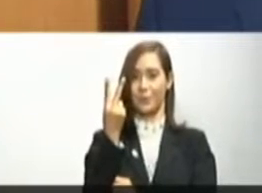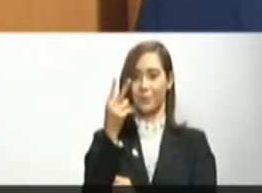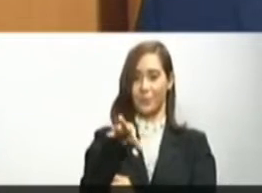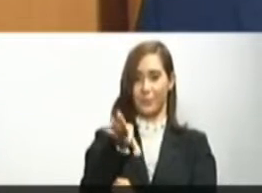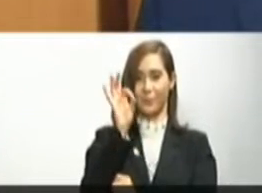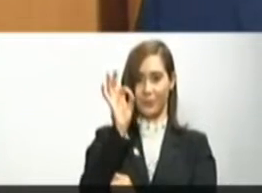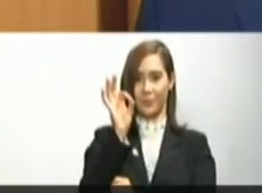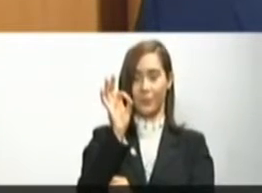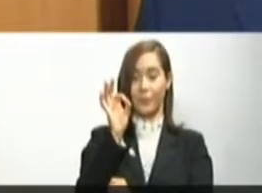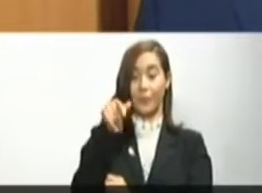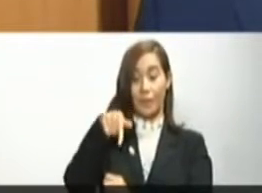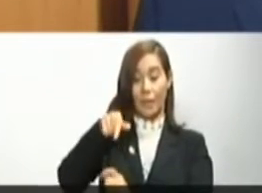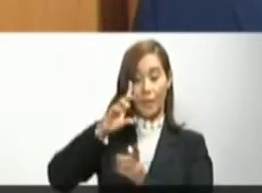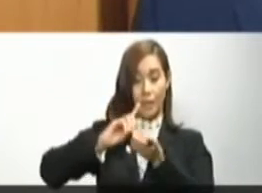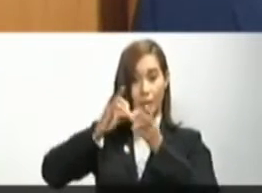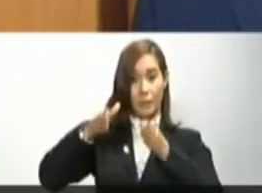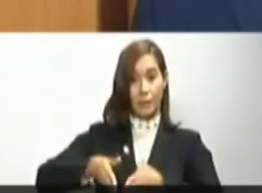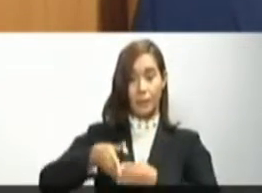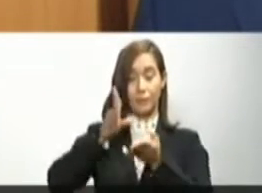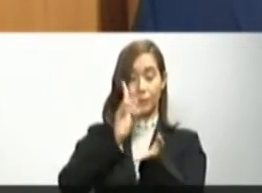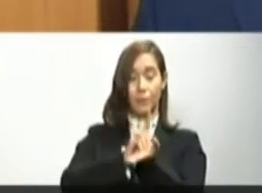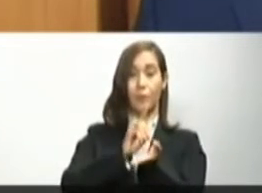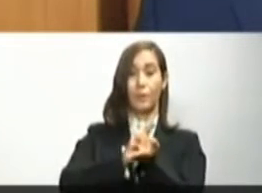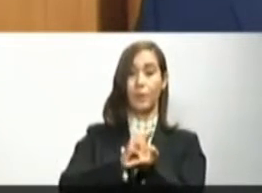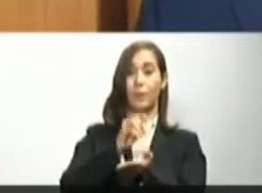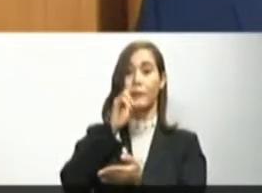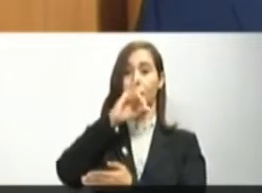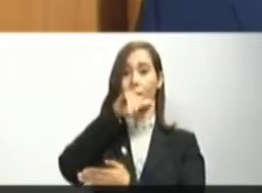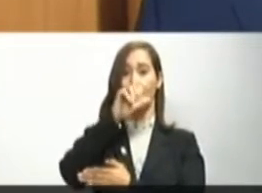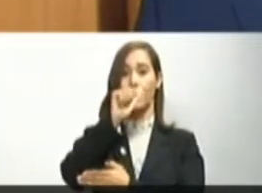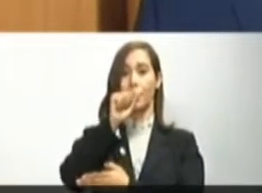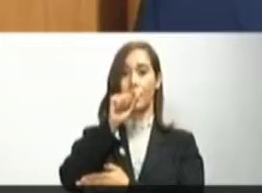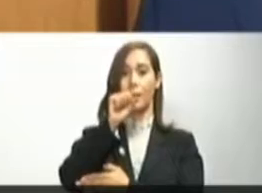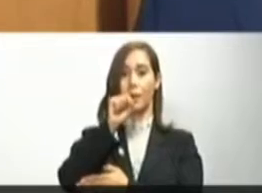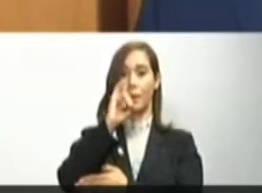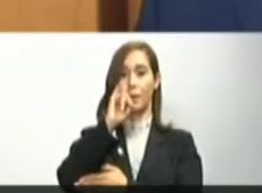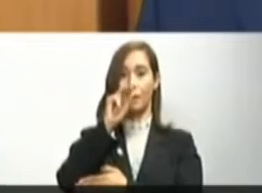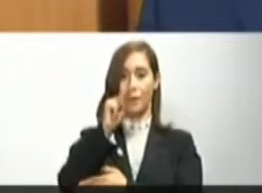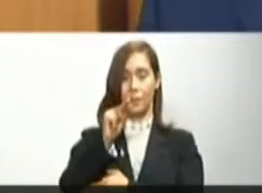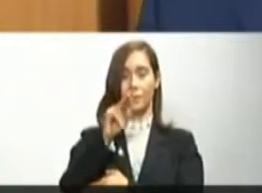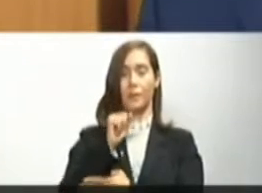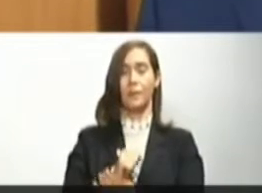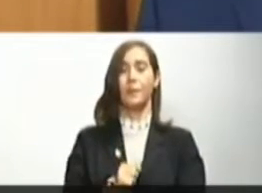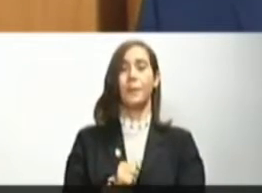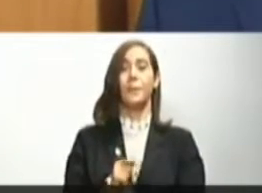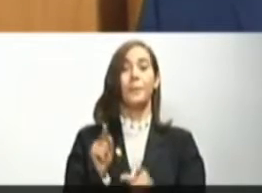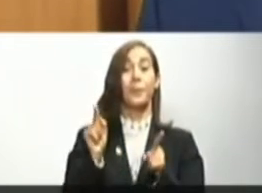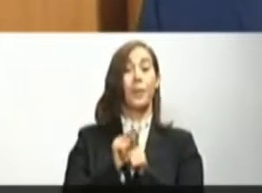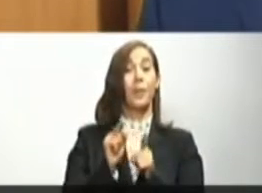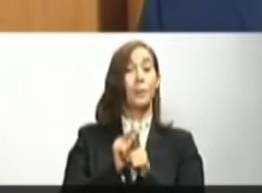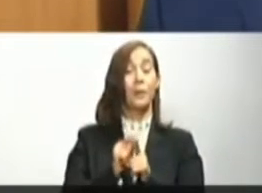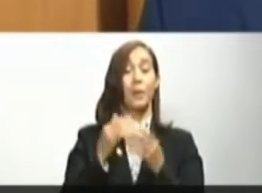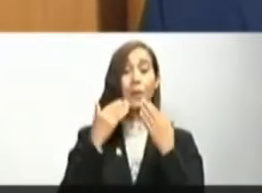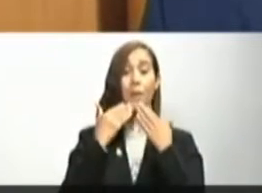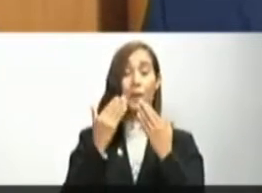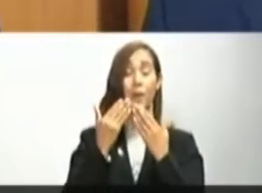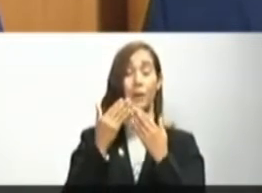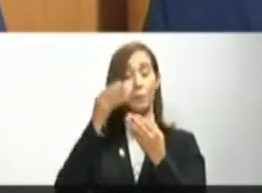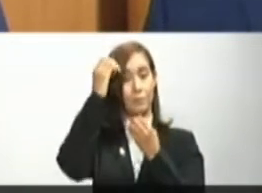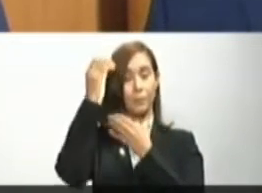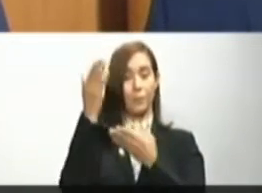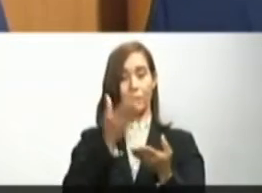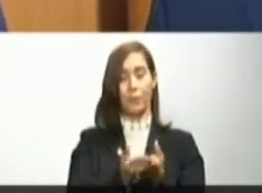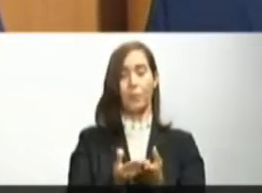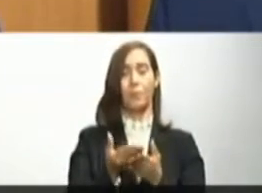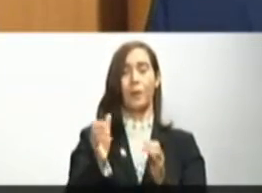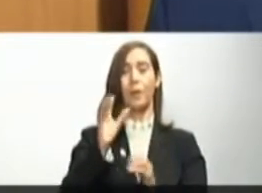cuyo director es el doctor Santiago Jacín. En este foro, es bueno informar que la Confederación Patronal